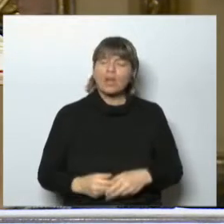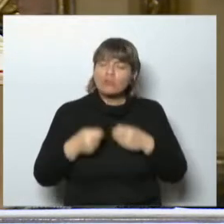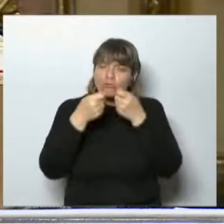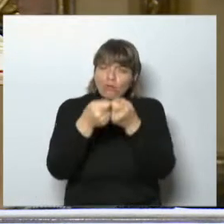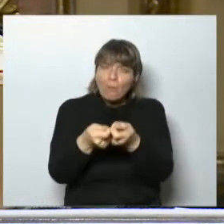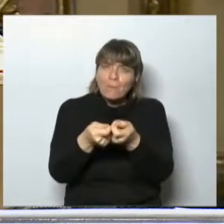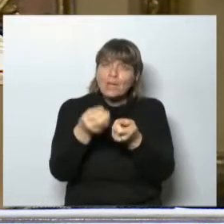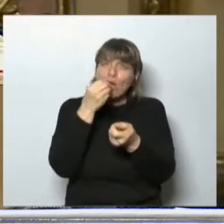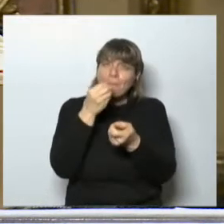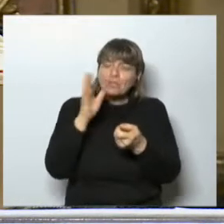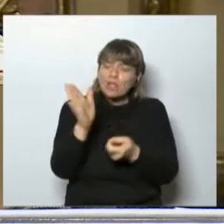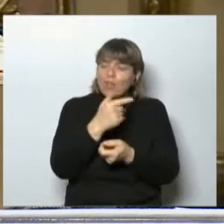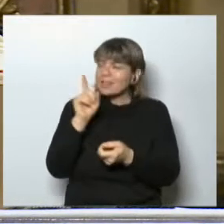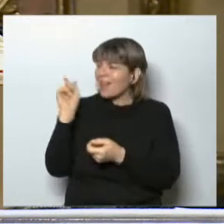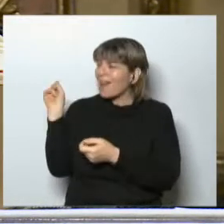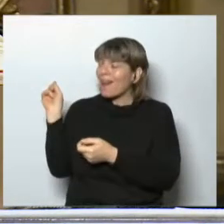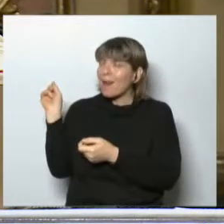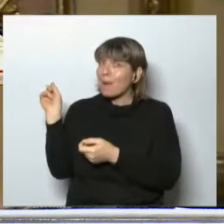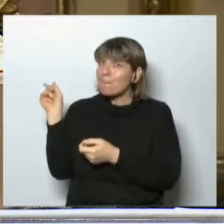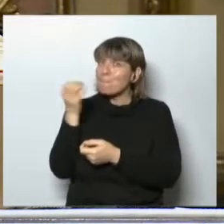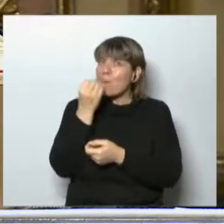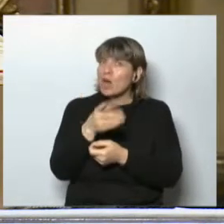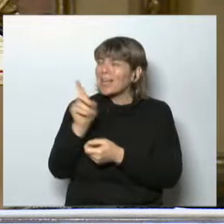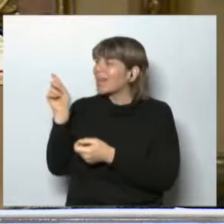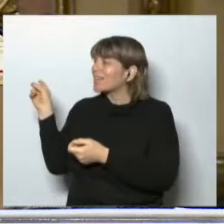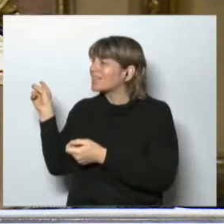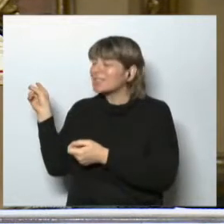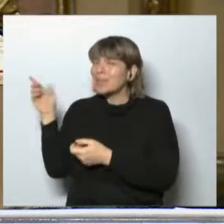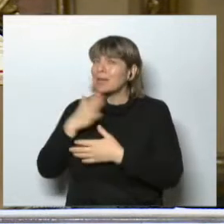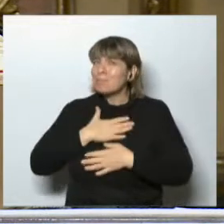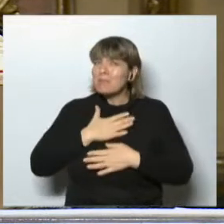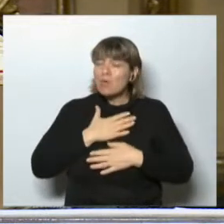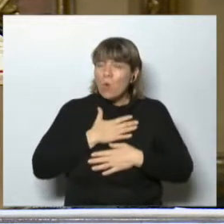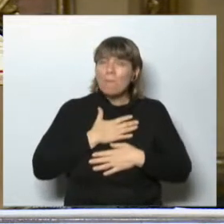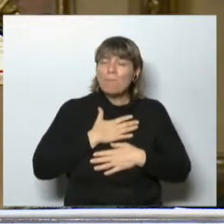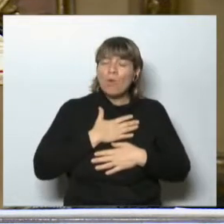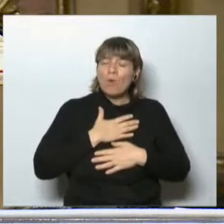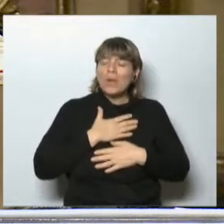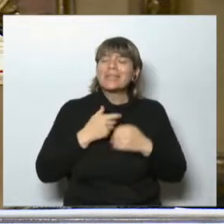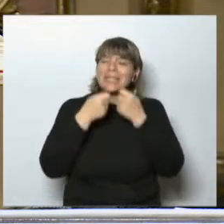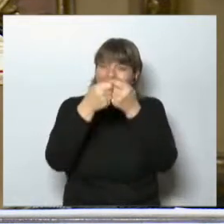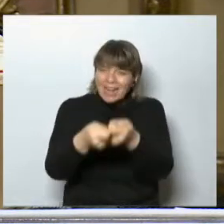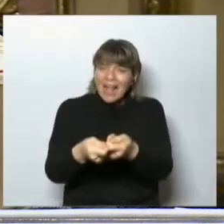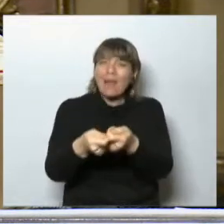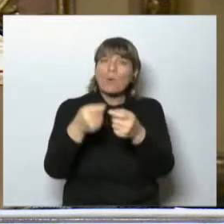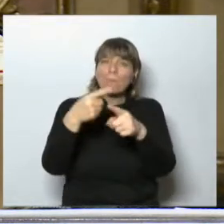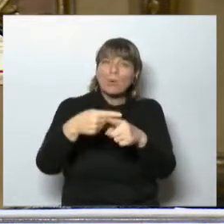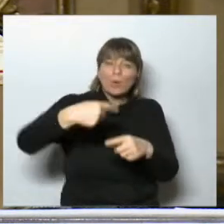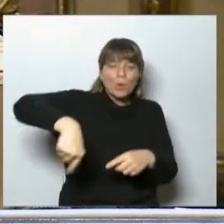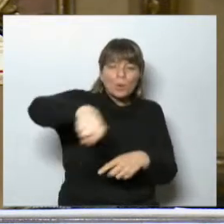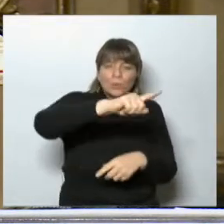tomen y coman todos de él, porque esto es mi cuerpo que será